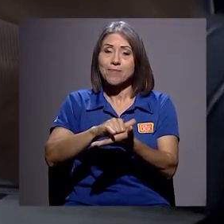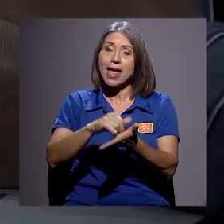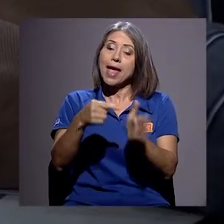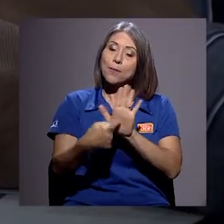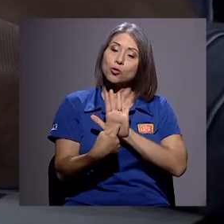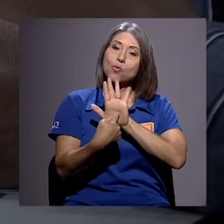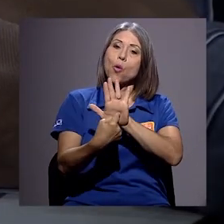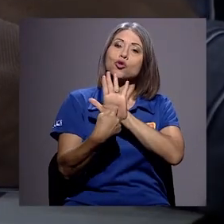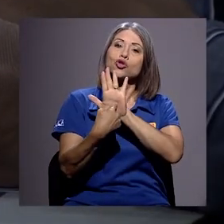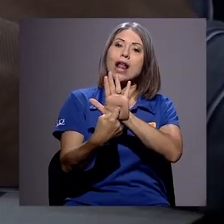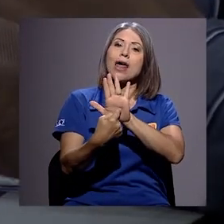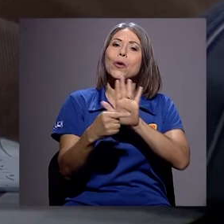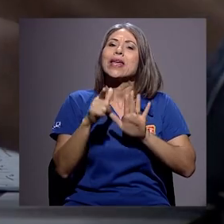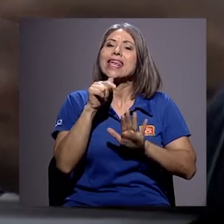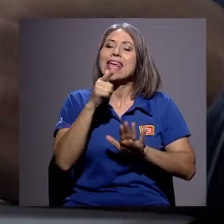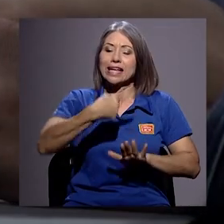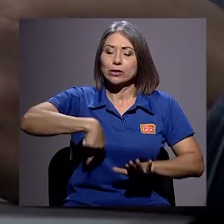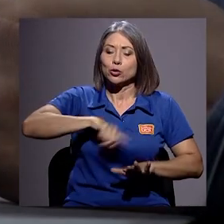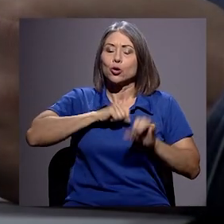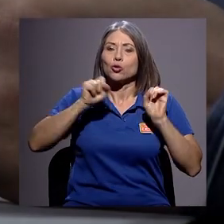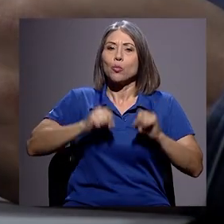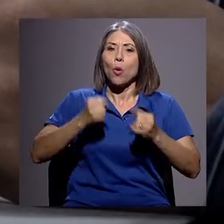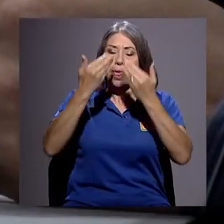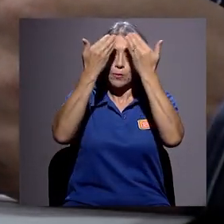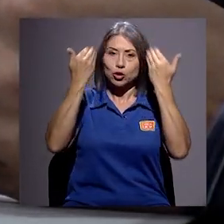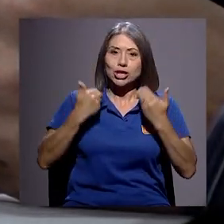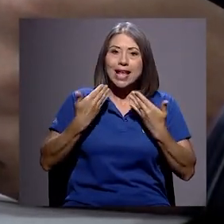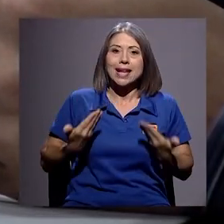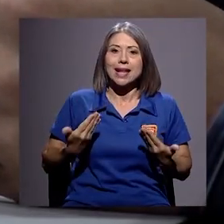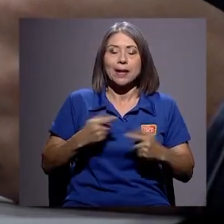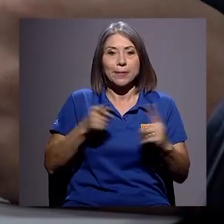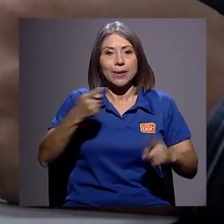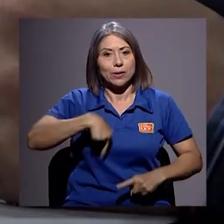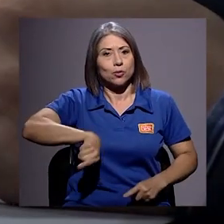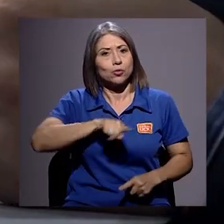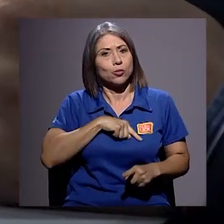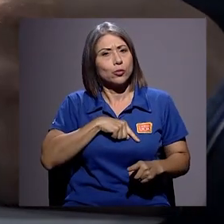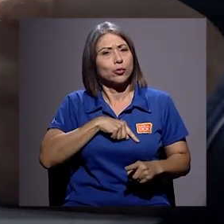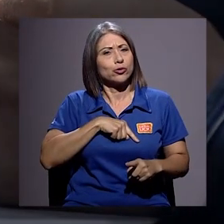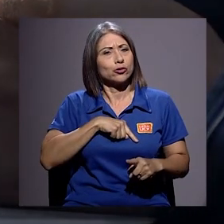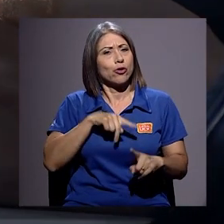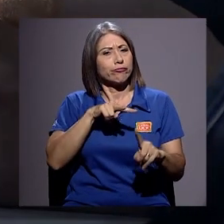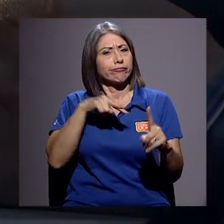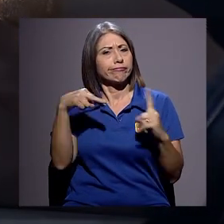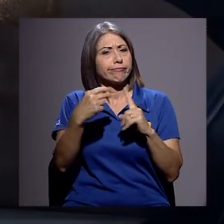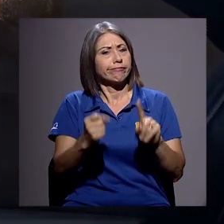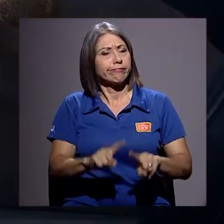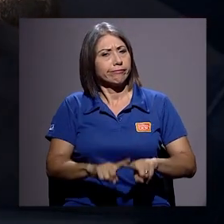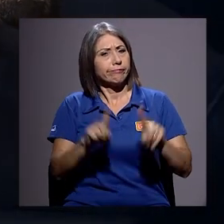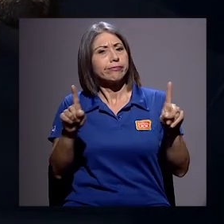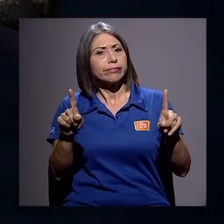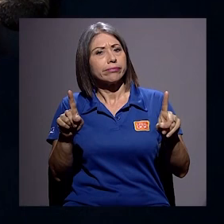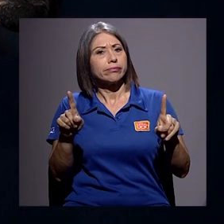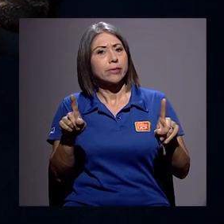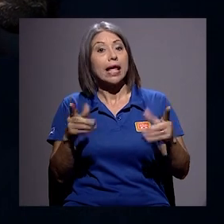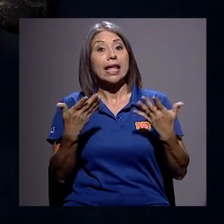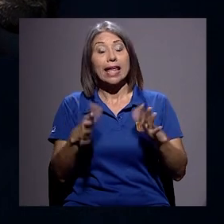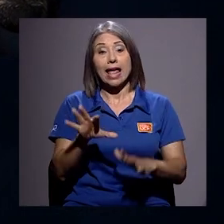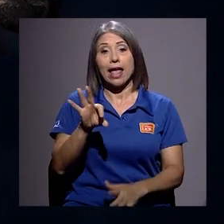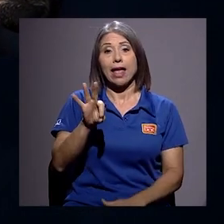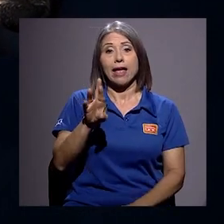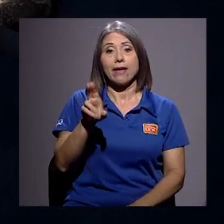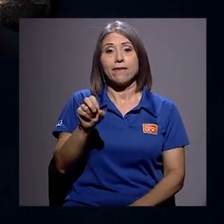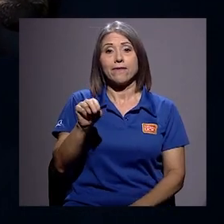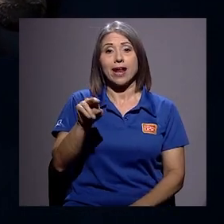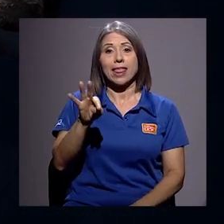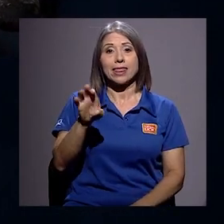la cara que podemos ser pero nosotros hemos venido haciendo otra lectura que es que como tal el frente amplio